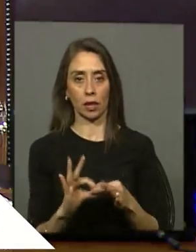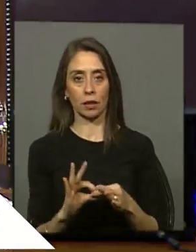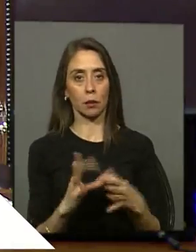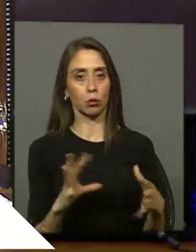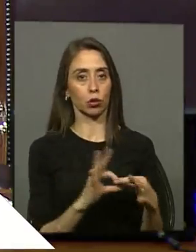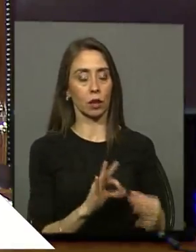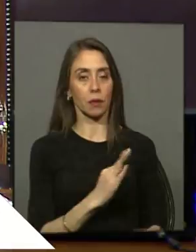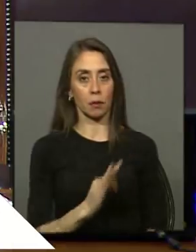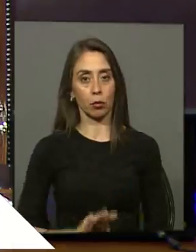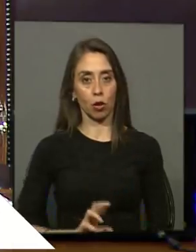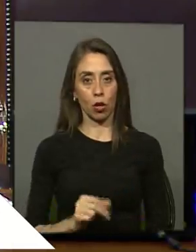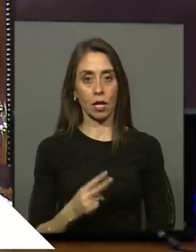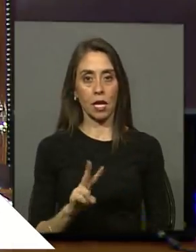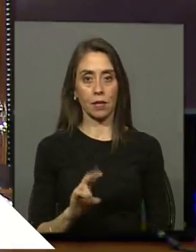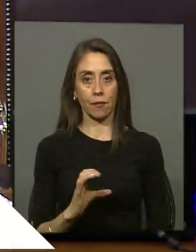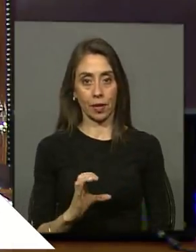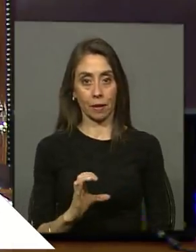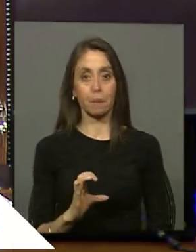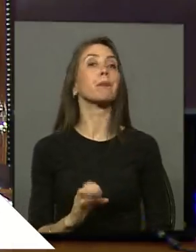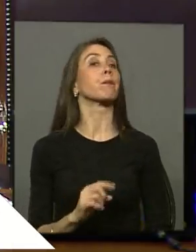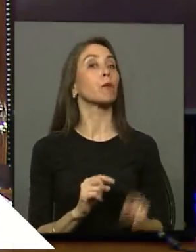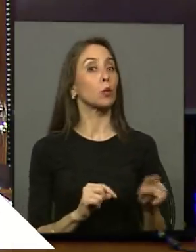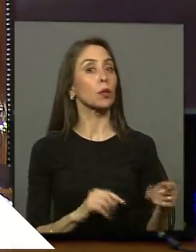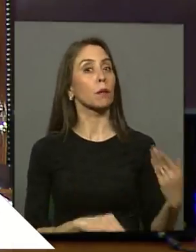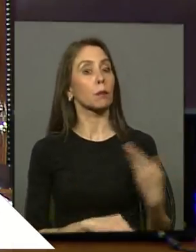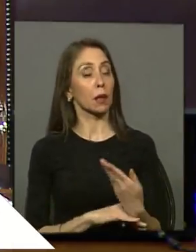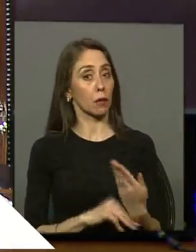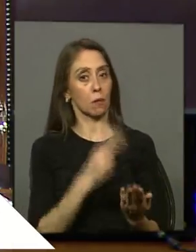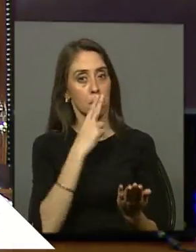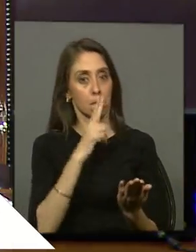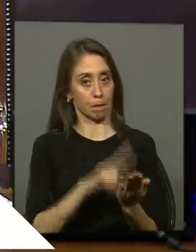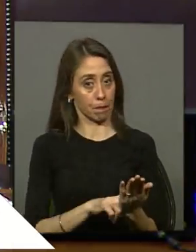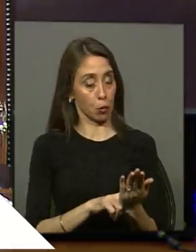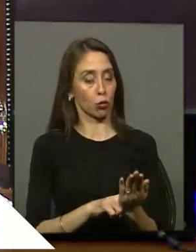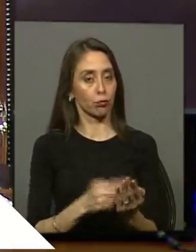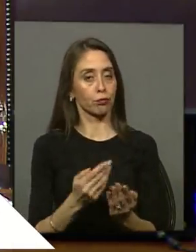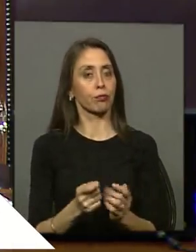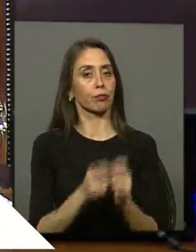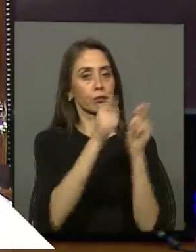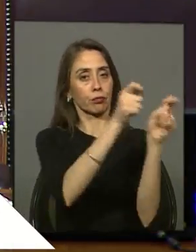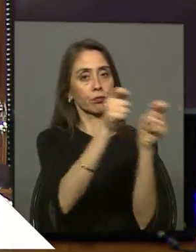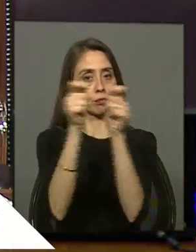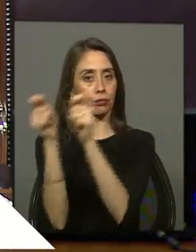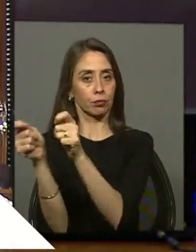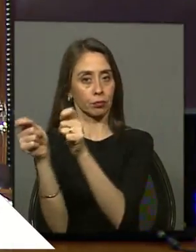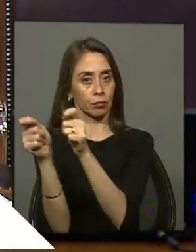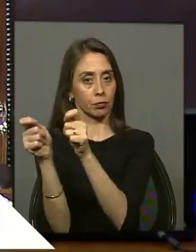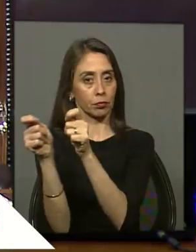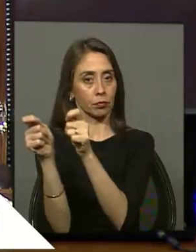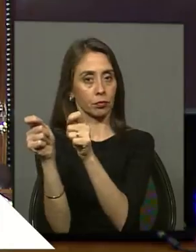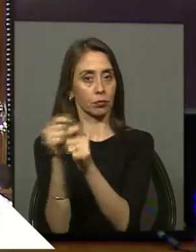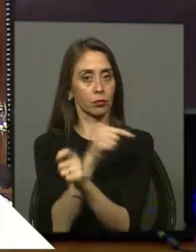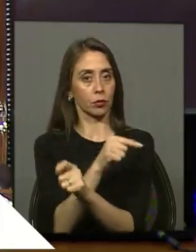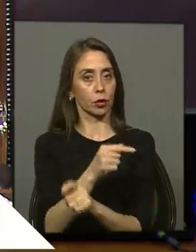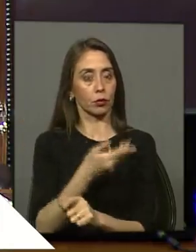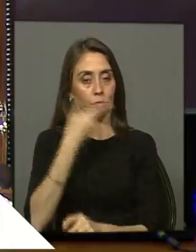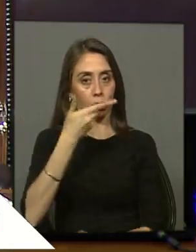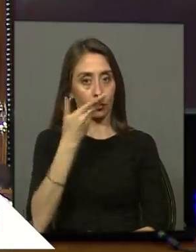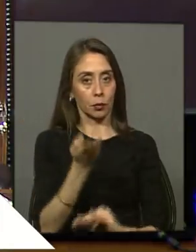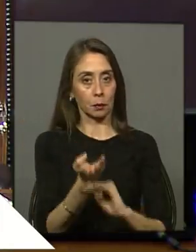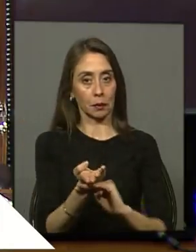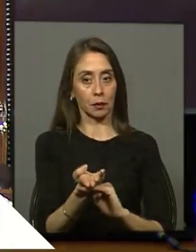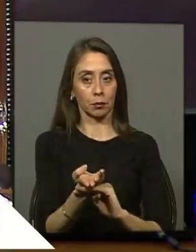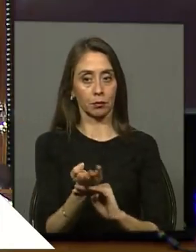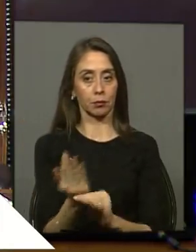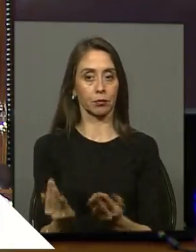gracias diputado Rackbeck vamos a despachar los oficios y requerimientos que fueron parte de vuestra presentación